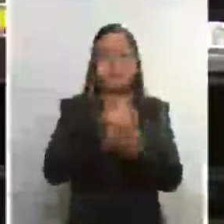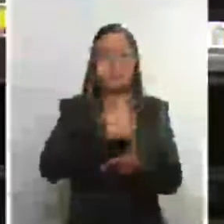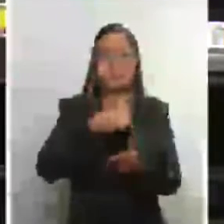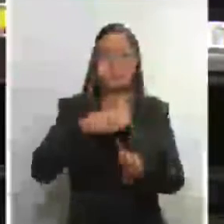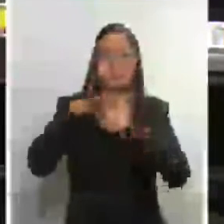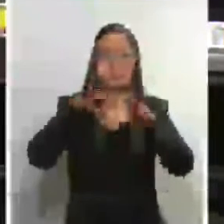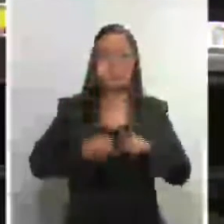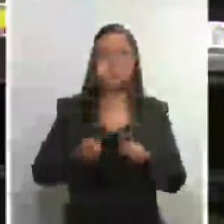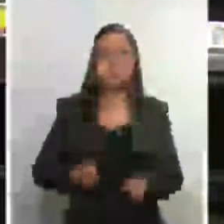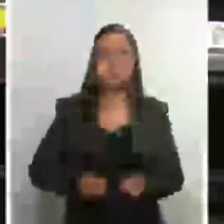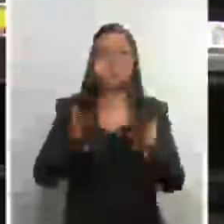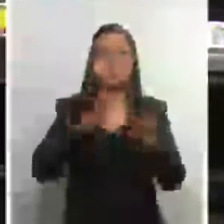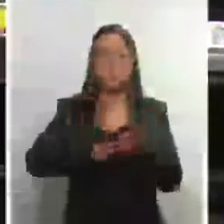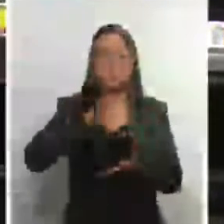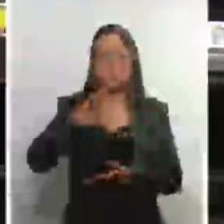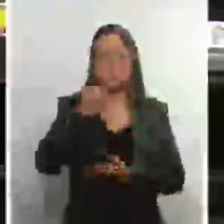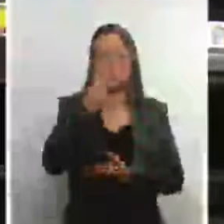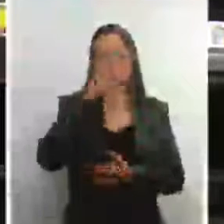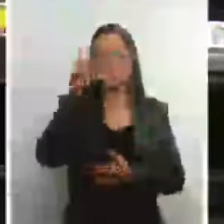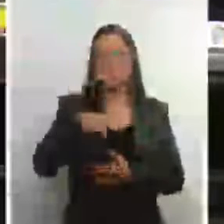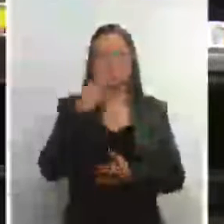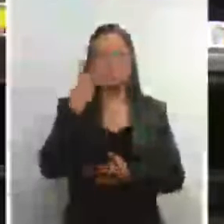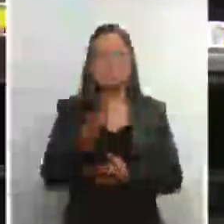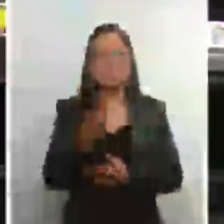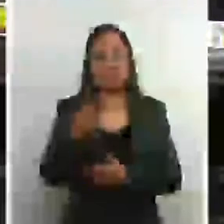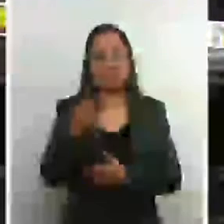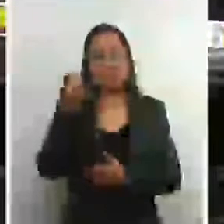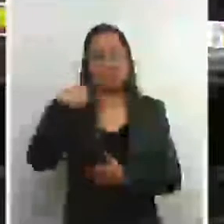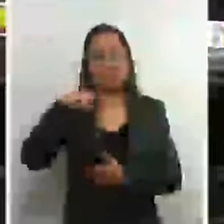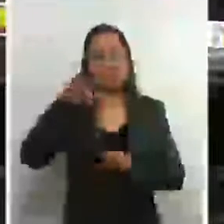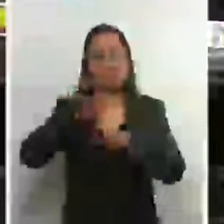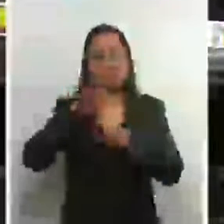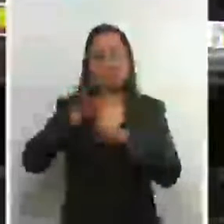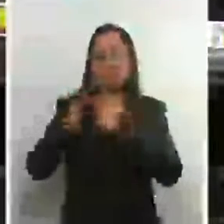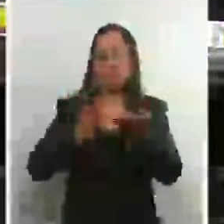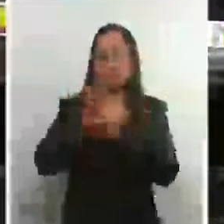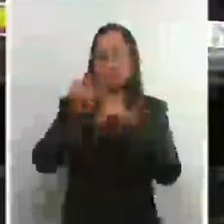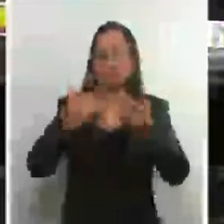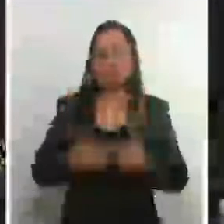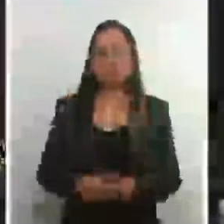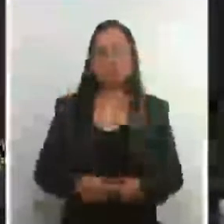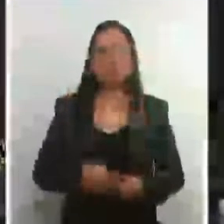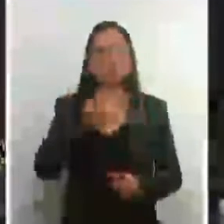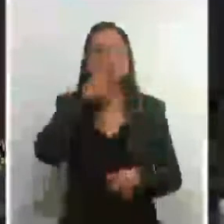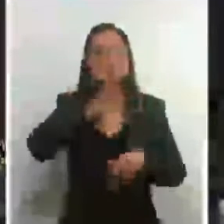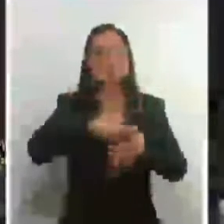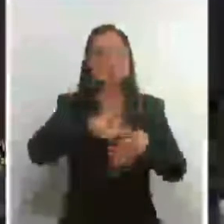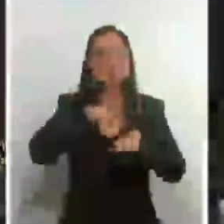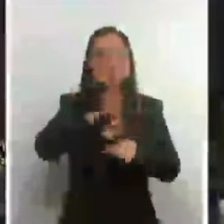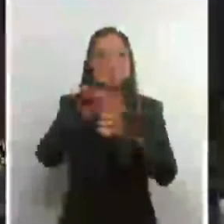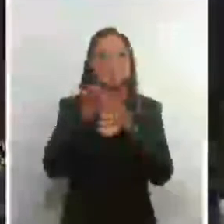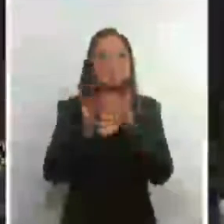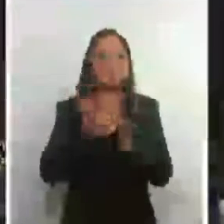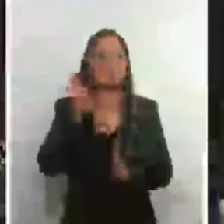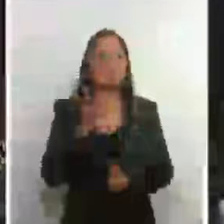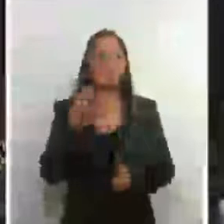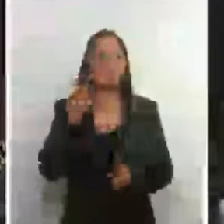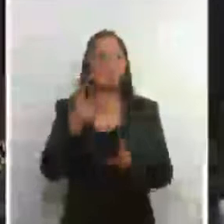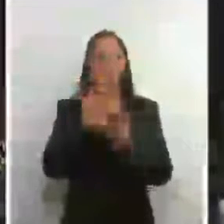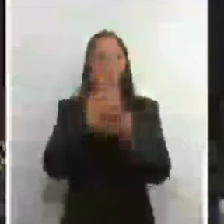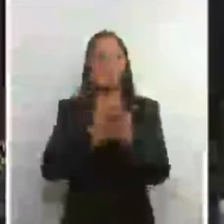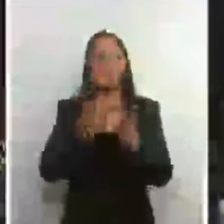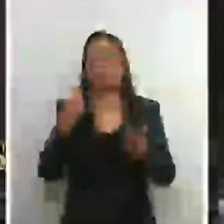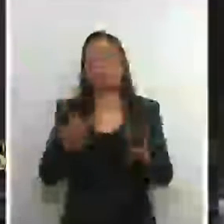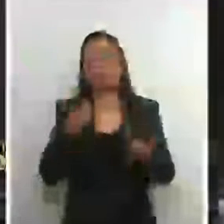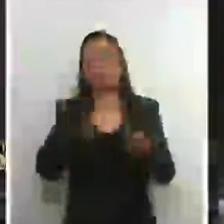cual deberá ser por mayoría calificada de las 2/3 partes de los presentes. Háganse los avisos a los que se refiere el artículo